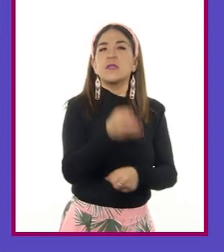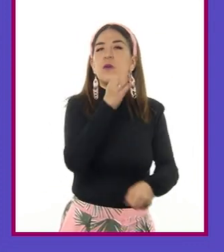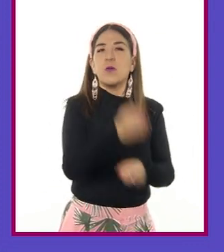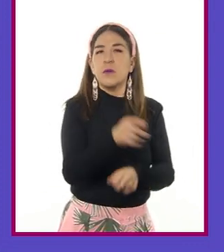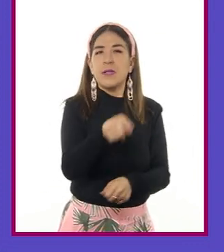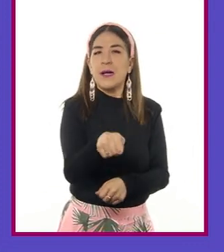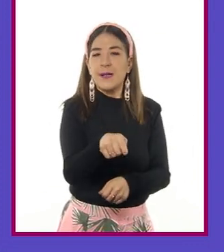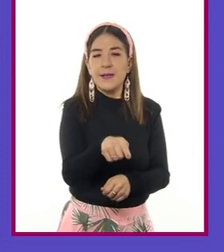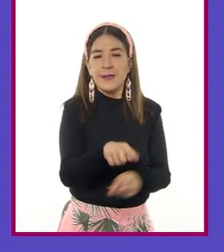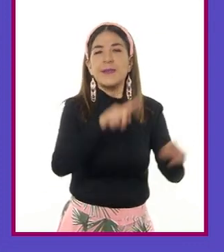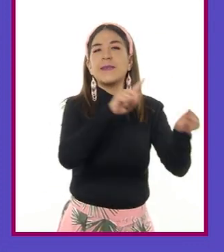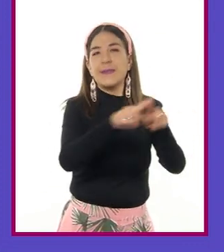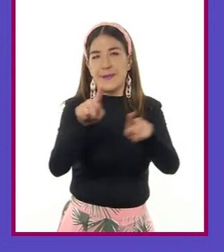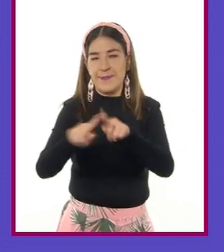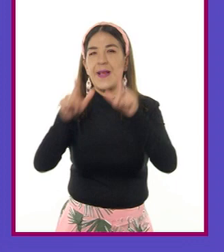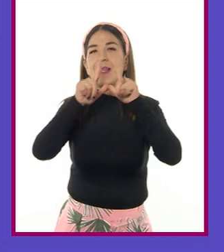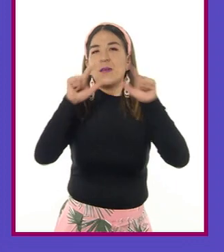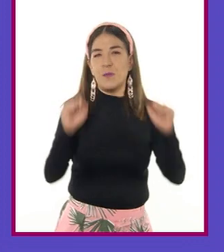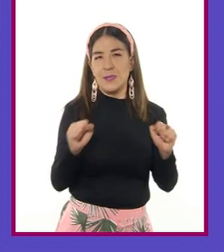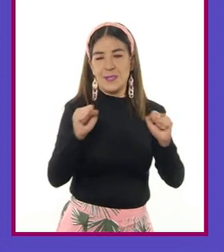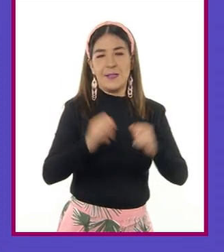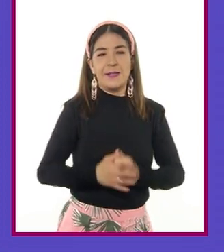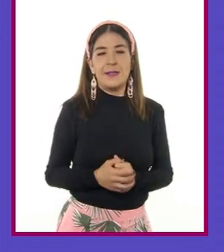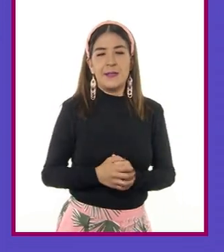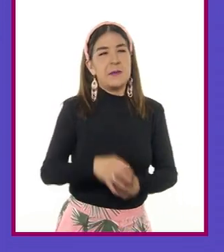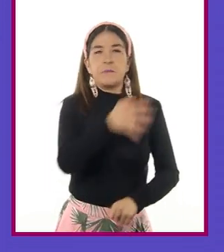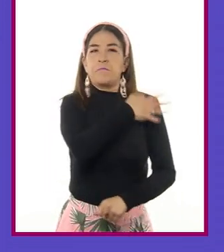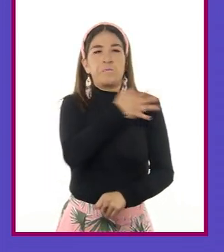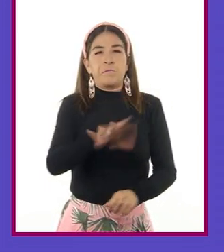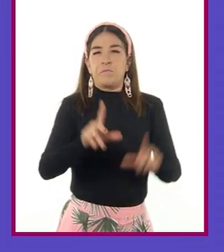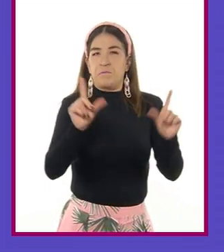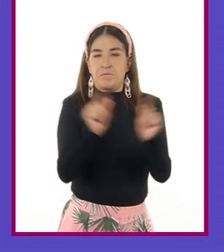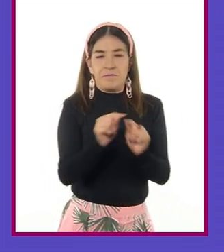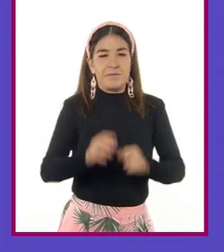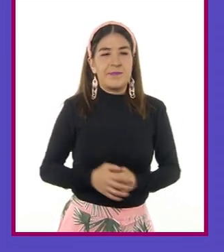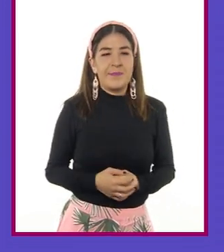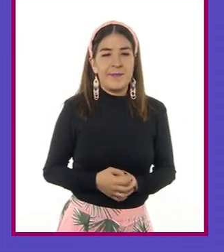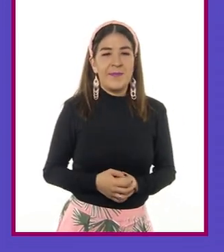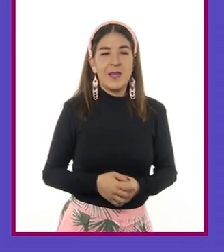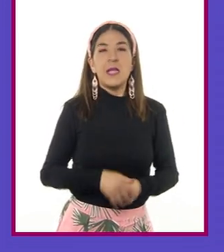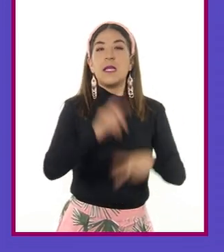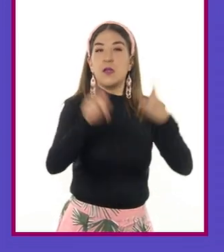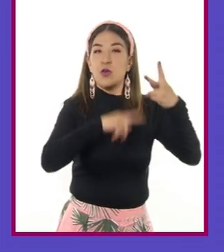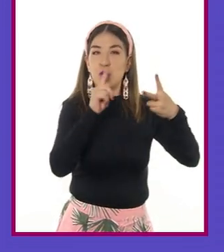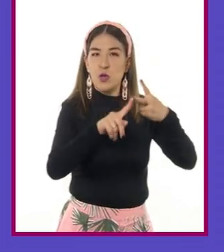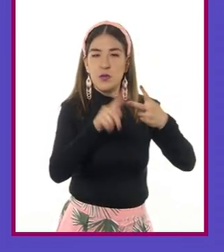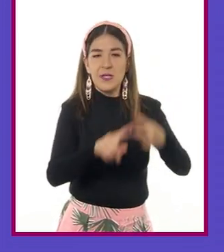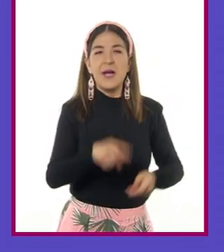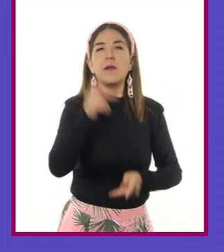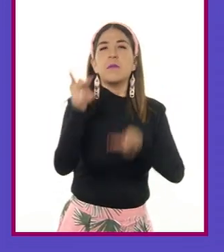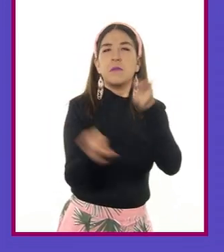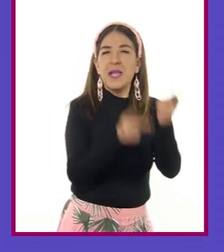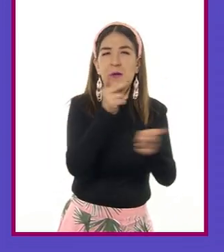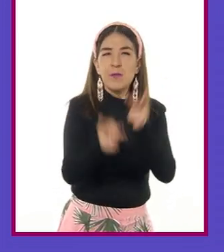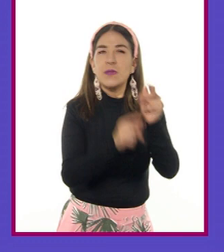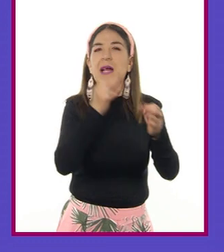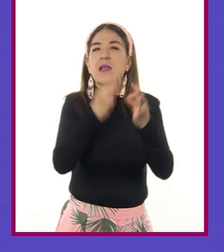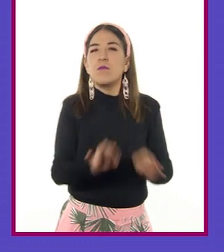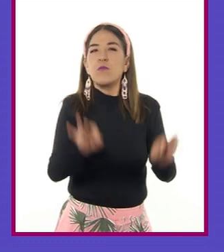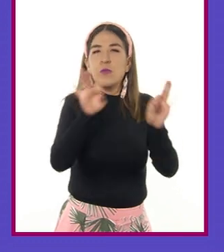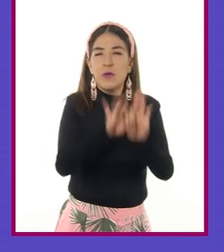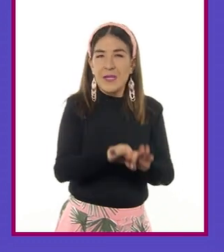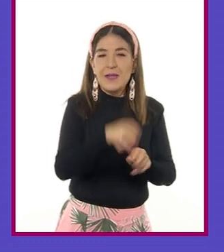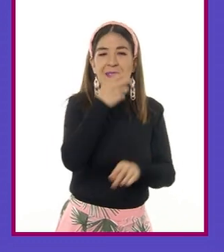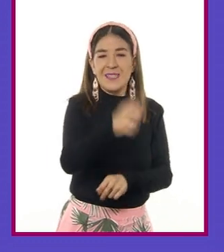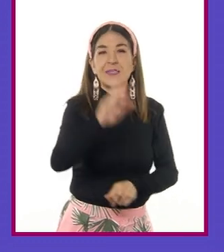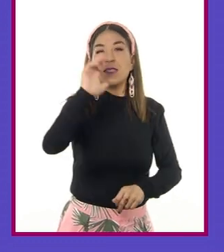este caso es diversidad lingüística. En general, paso 2, formular preguntas iniciales o detonadoras.